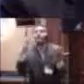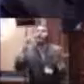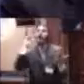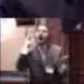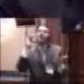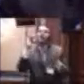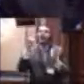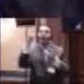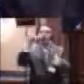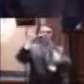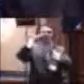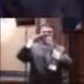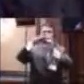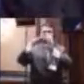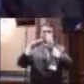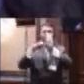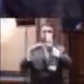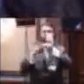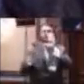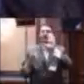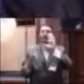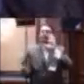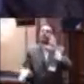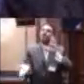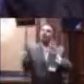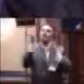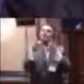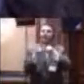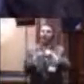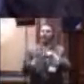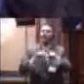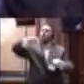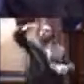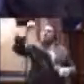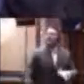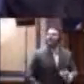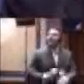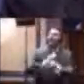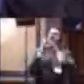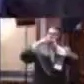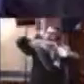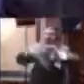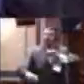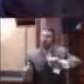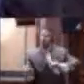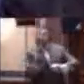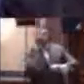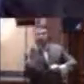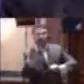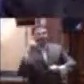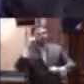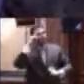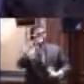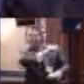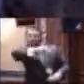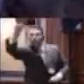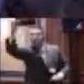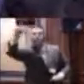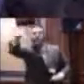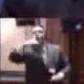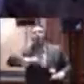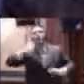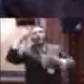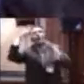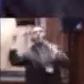avanzar. Pretender resolverlo todo en un solo momento es ilusorio, pero es sobre todo